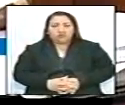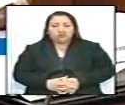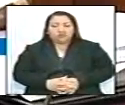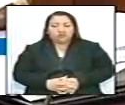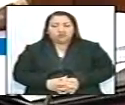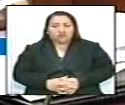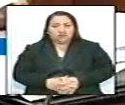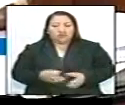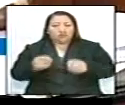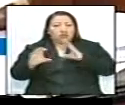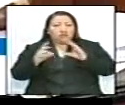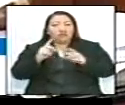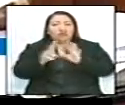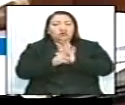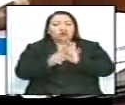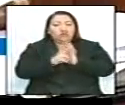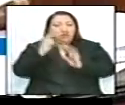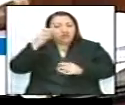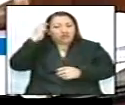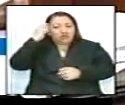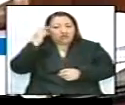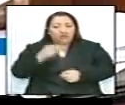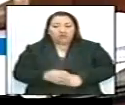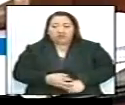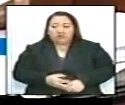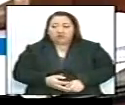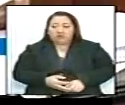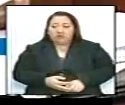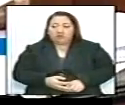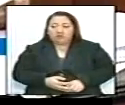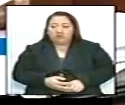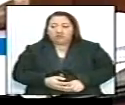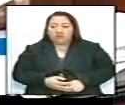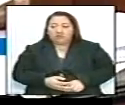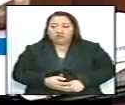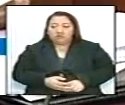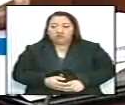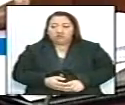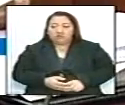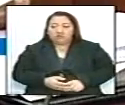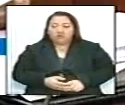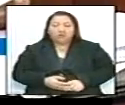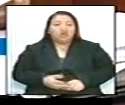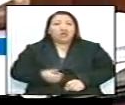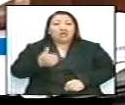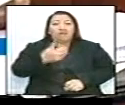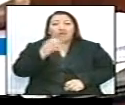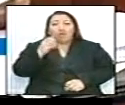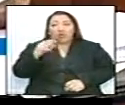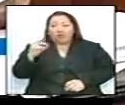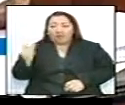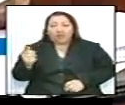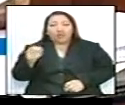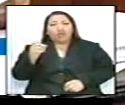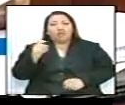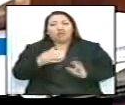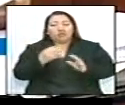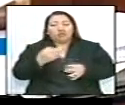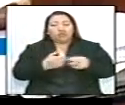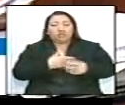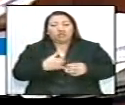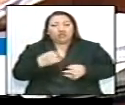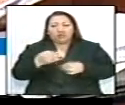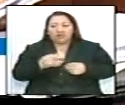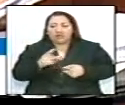discusión. Es voluntad política. Distinguidos jefes de la OMP, distinguido jefe del o presidente del Jurado